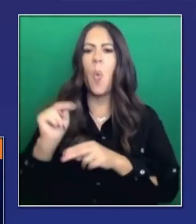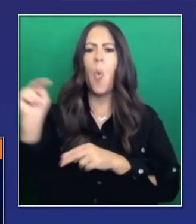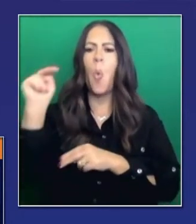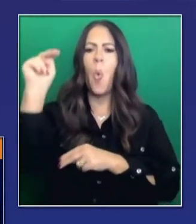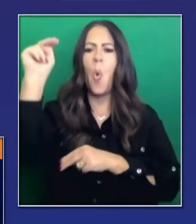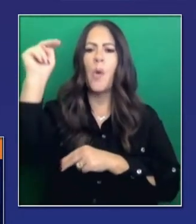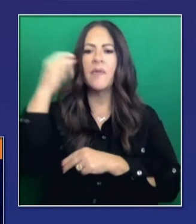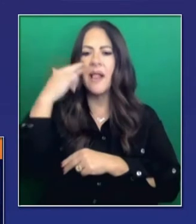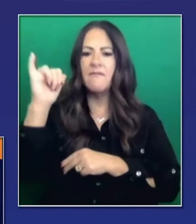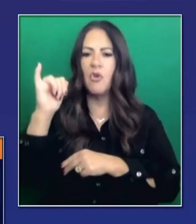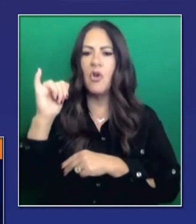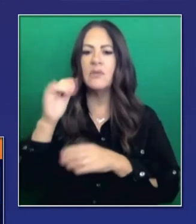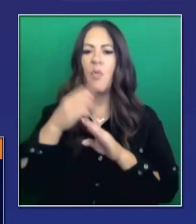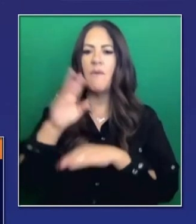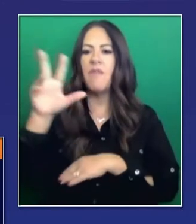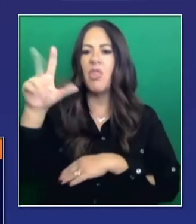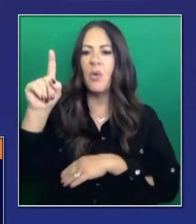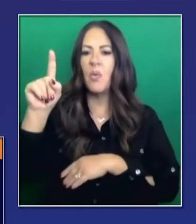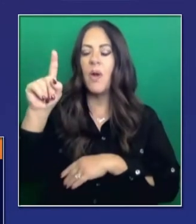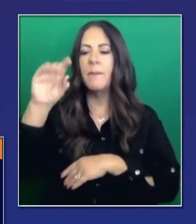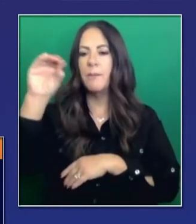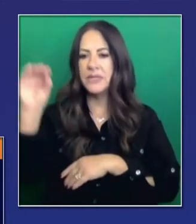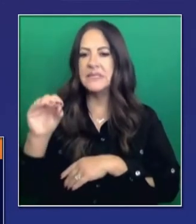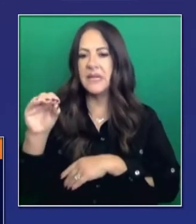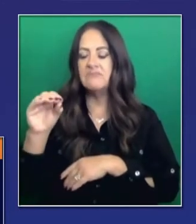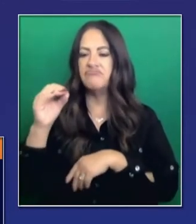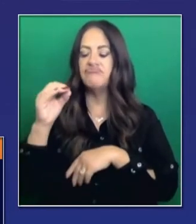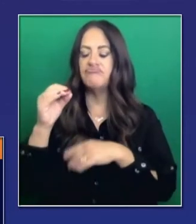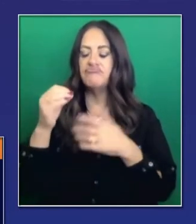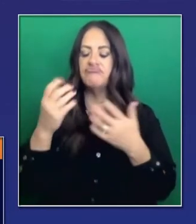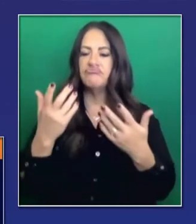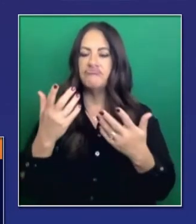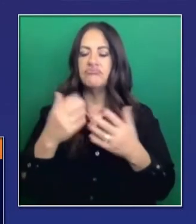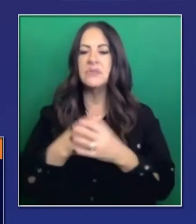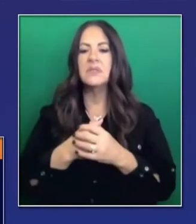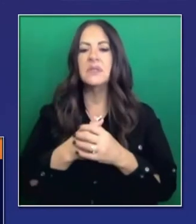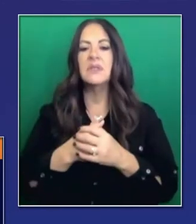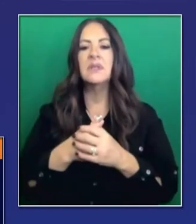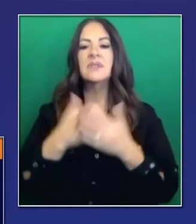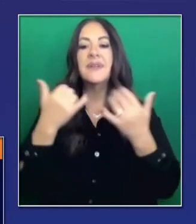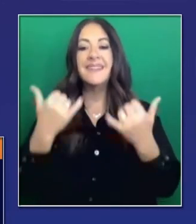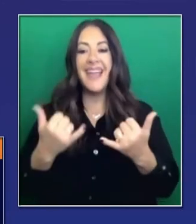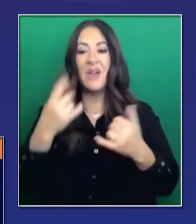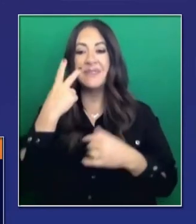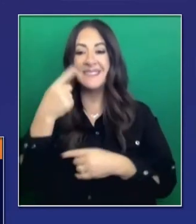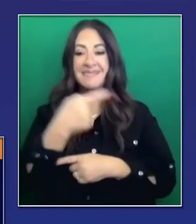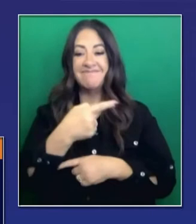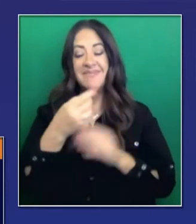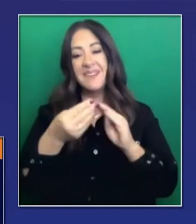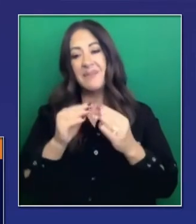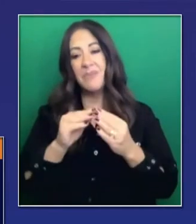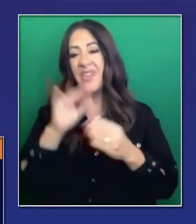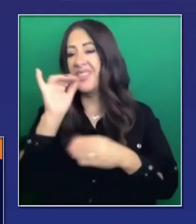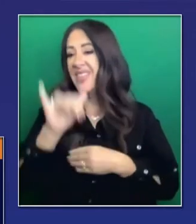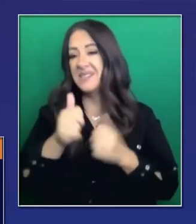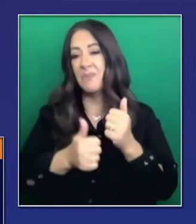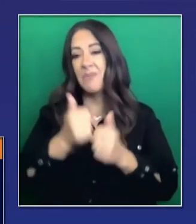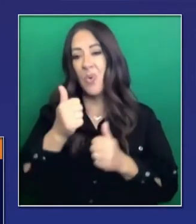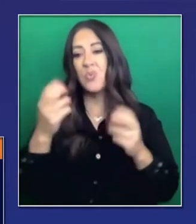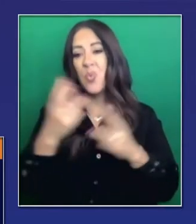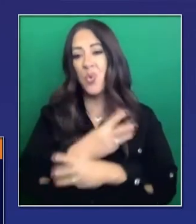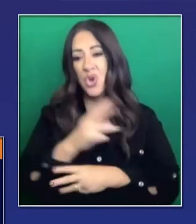del estado. La única parte del estado que no está bajo orden de mantenerse en casa. Estas son las